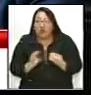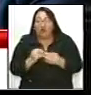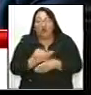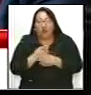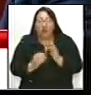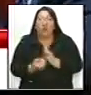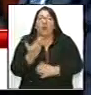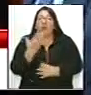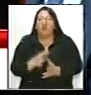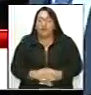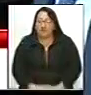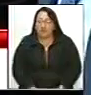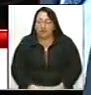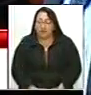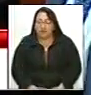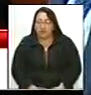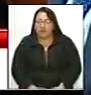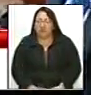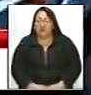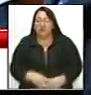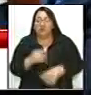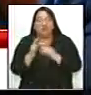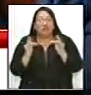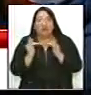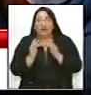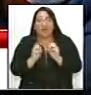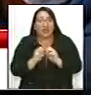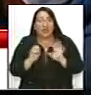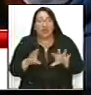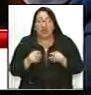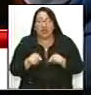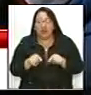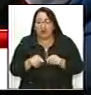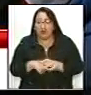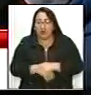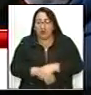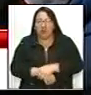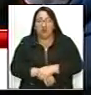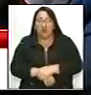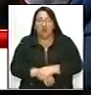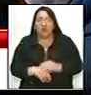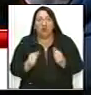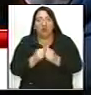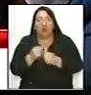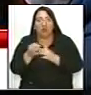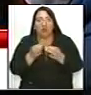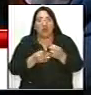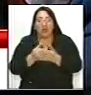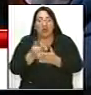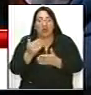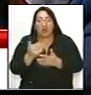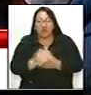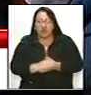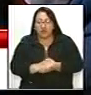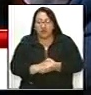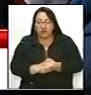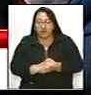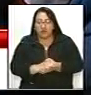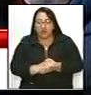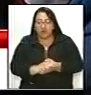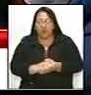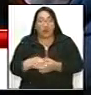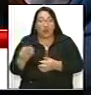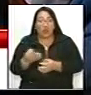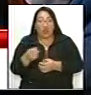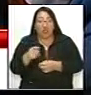formar uno nuevo. Perfectamente coherente esta aclaración con lo señalado en la sentencia original